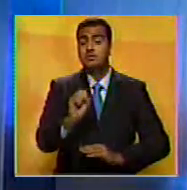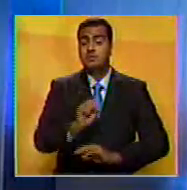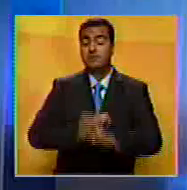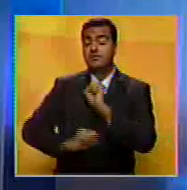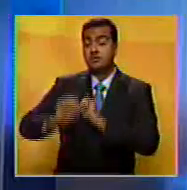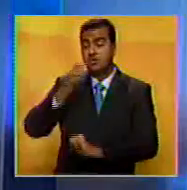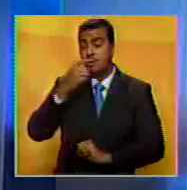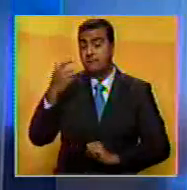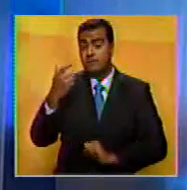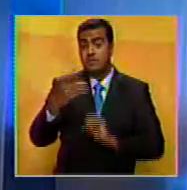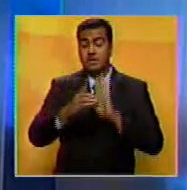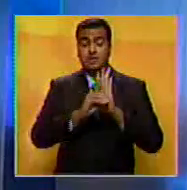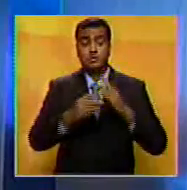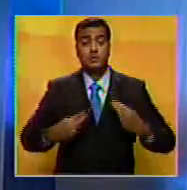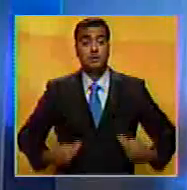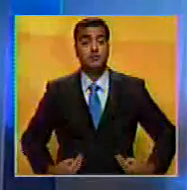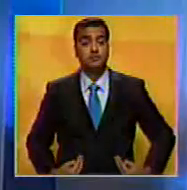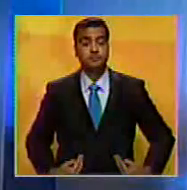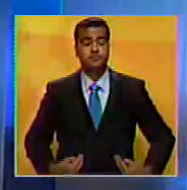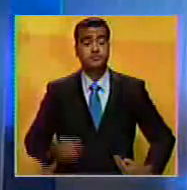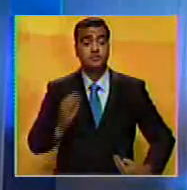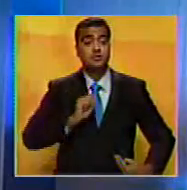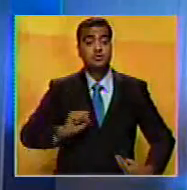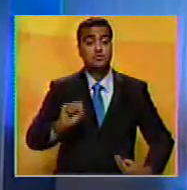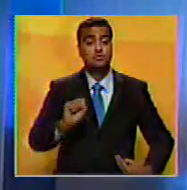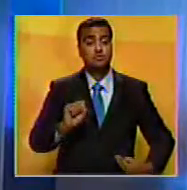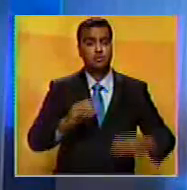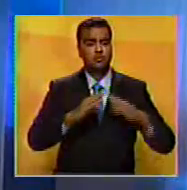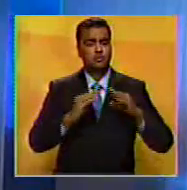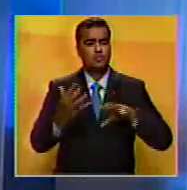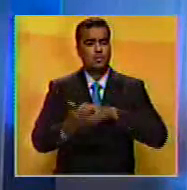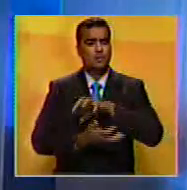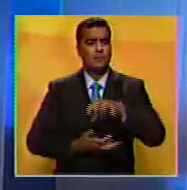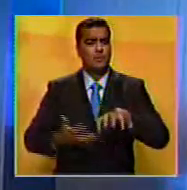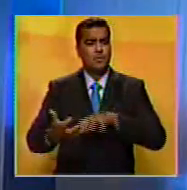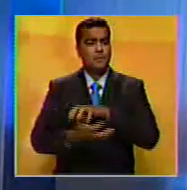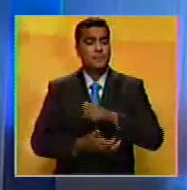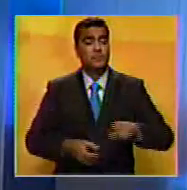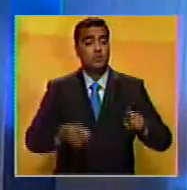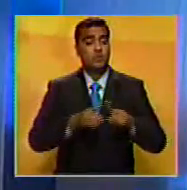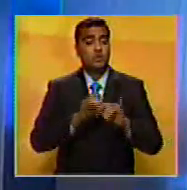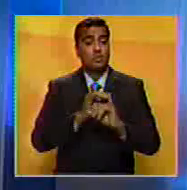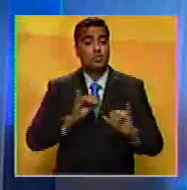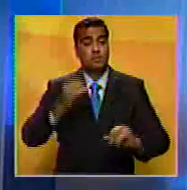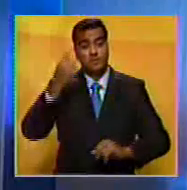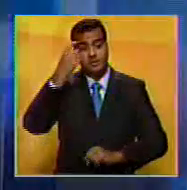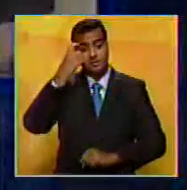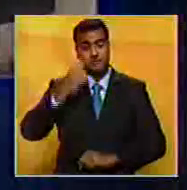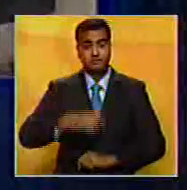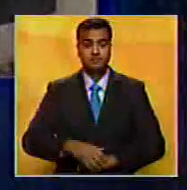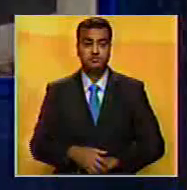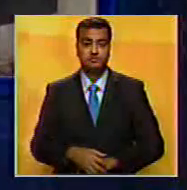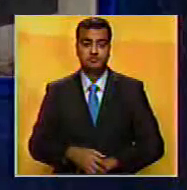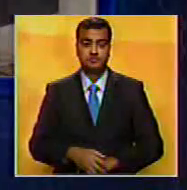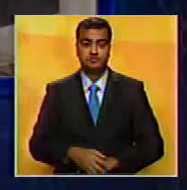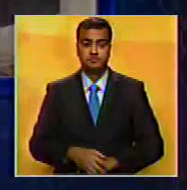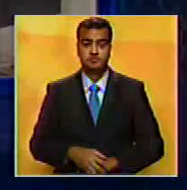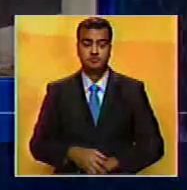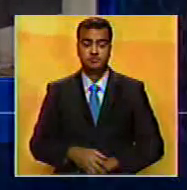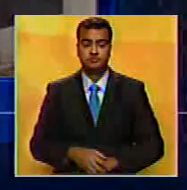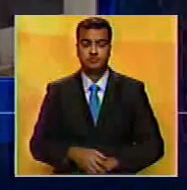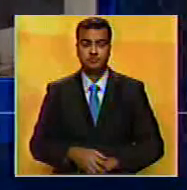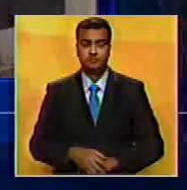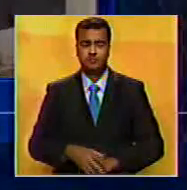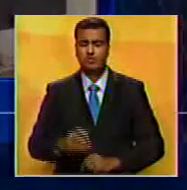pueblo en materia de derechos humanos, y rechazó los hechos violentos ocurridos en los últimos días. No es